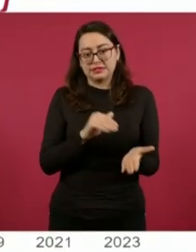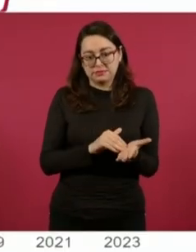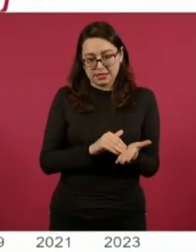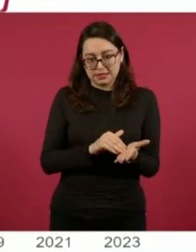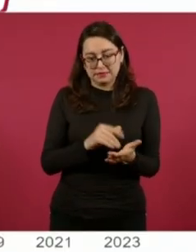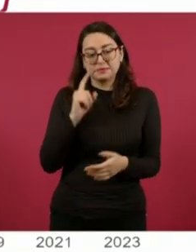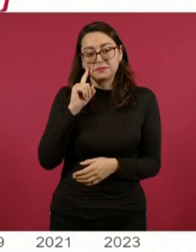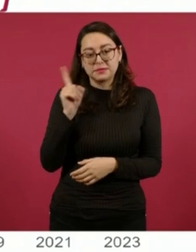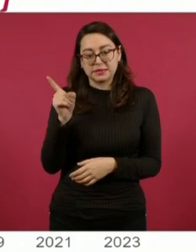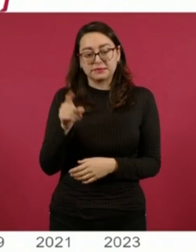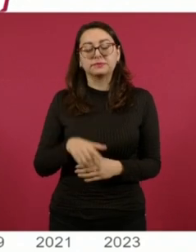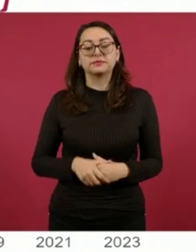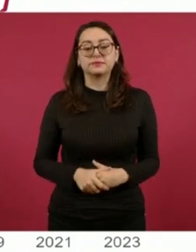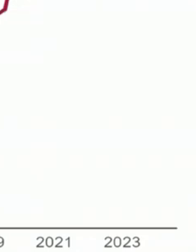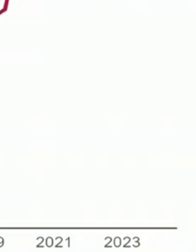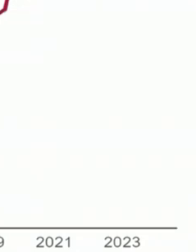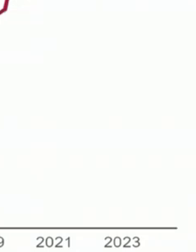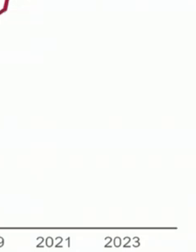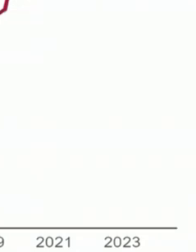16,268. Pero resulta